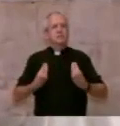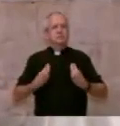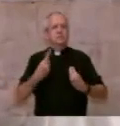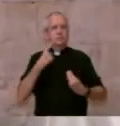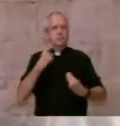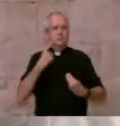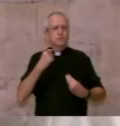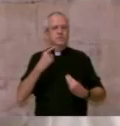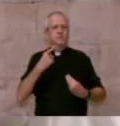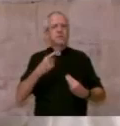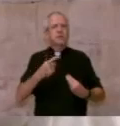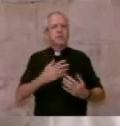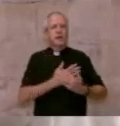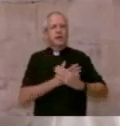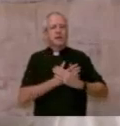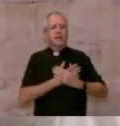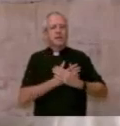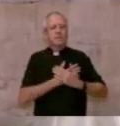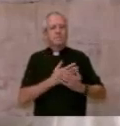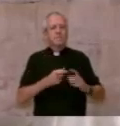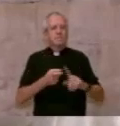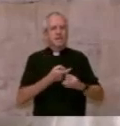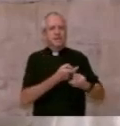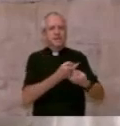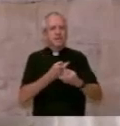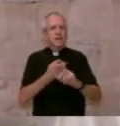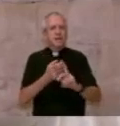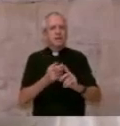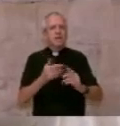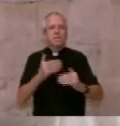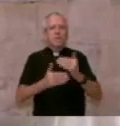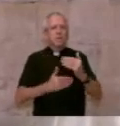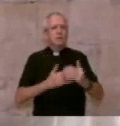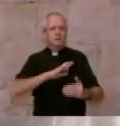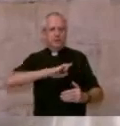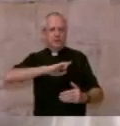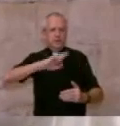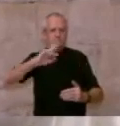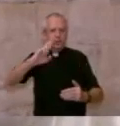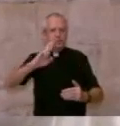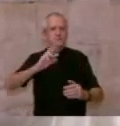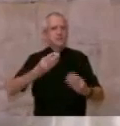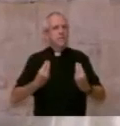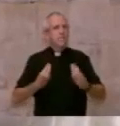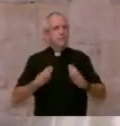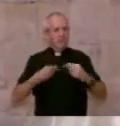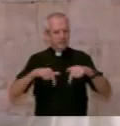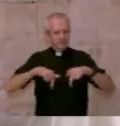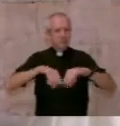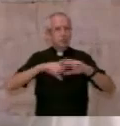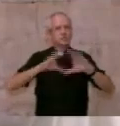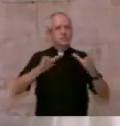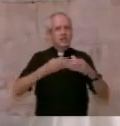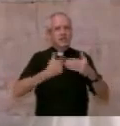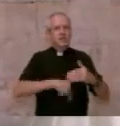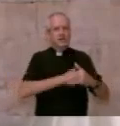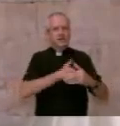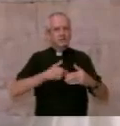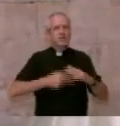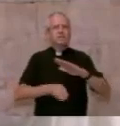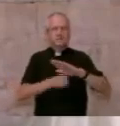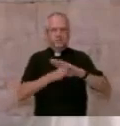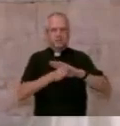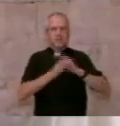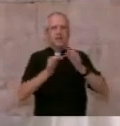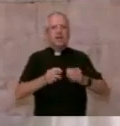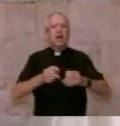costumbres, fraterna, la caridad fraterna de la religió, y el progreso de la siguin religión vives en la vostra sean vivas iglesia, en vuestra iglesia y, si mantinguin y